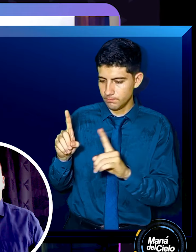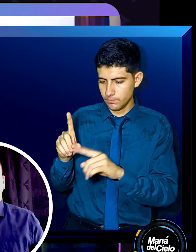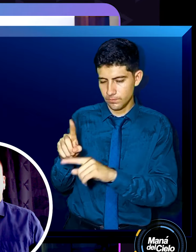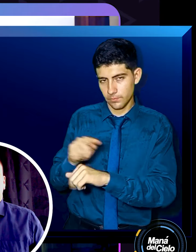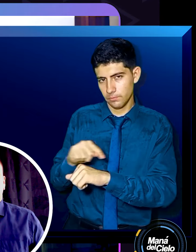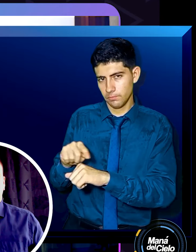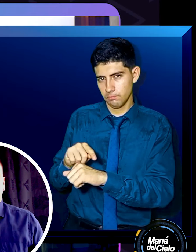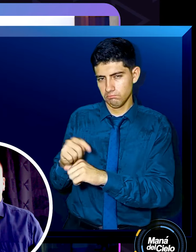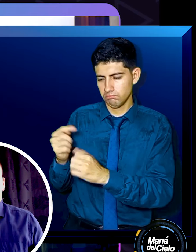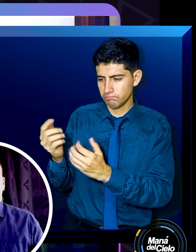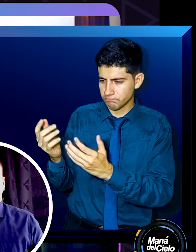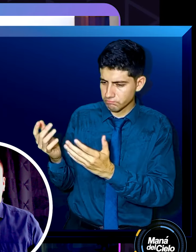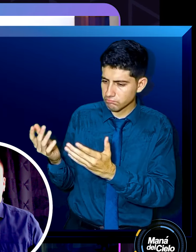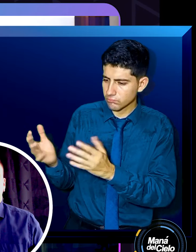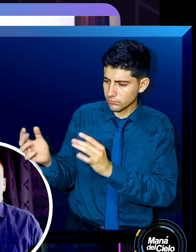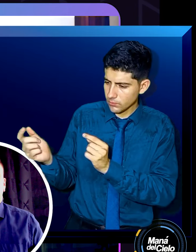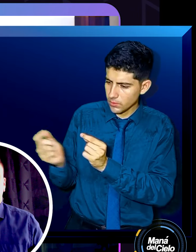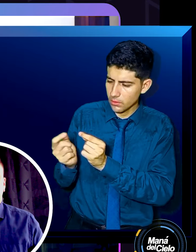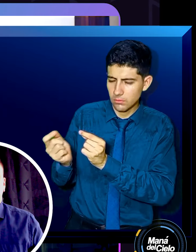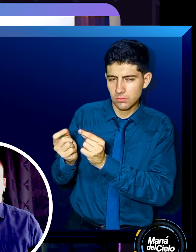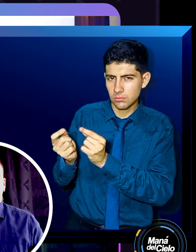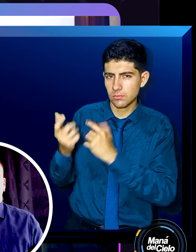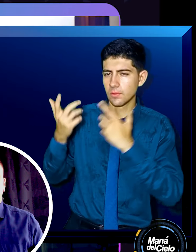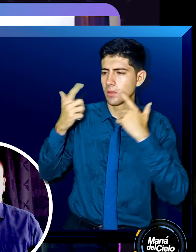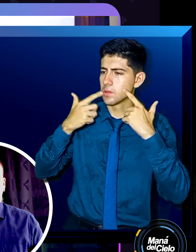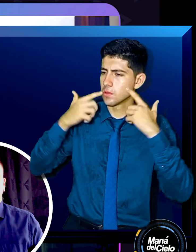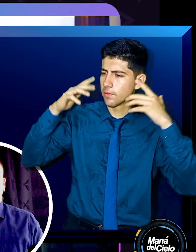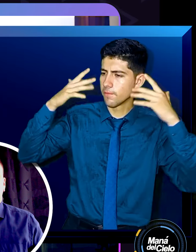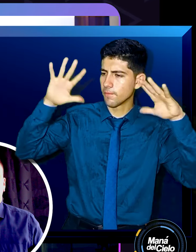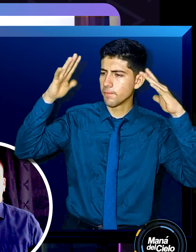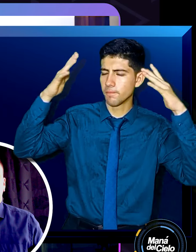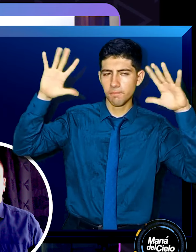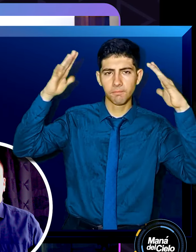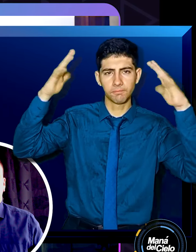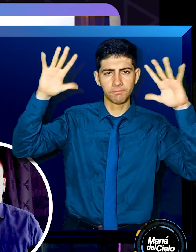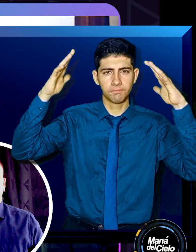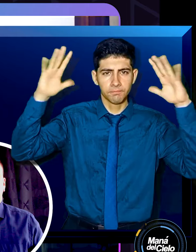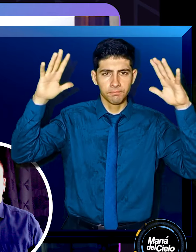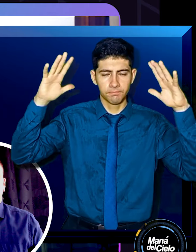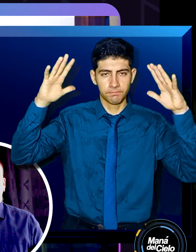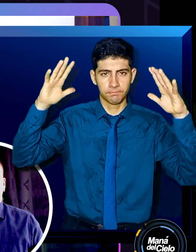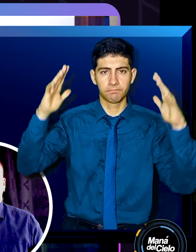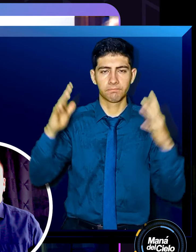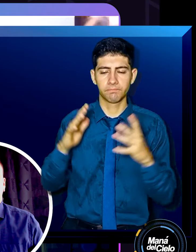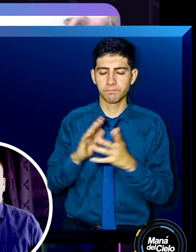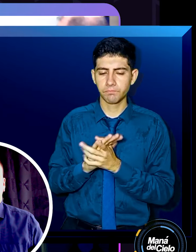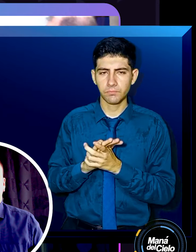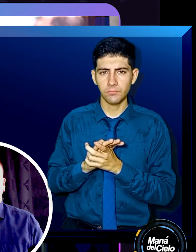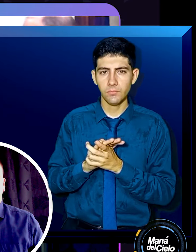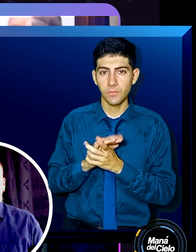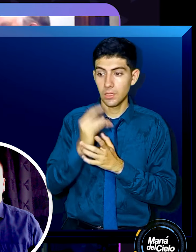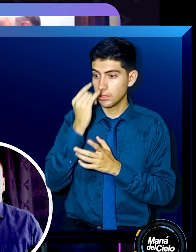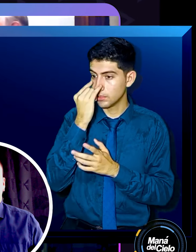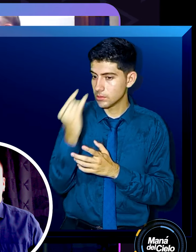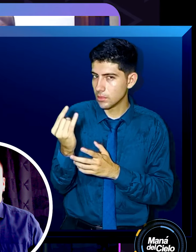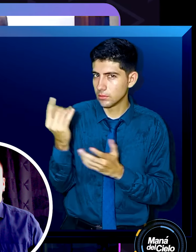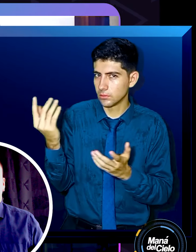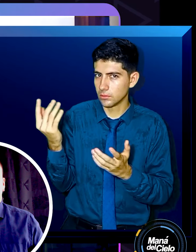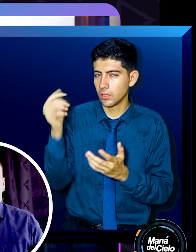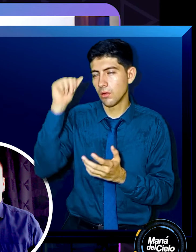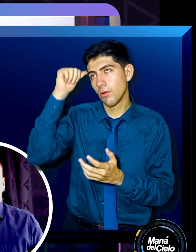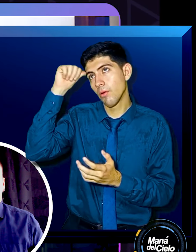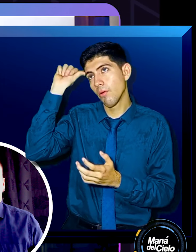de los tabernáculos. Esa fiesta era interesante, porque